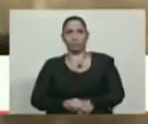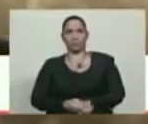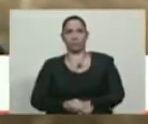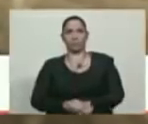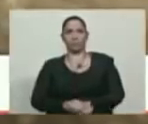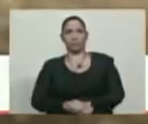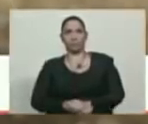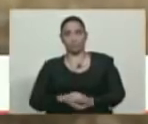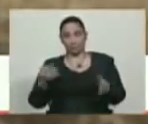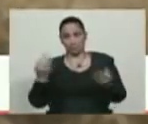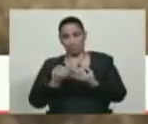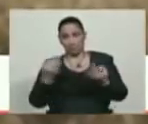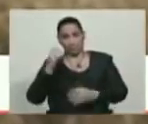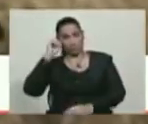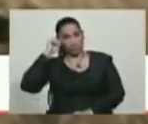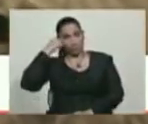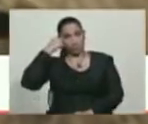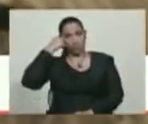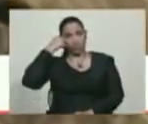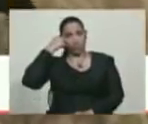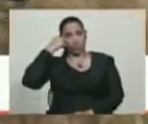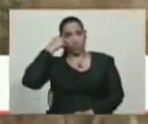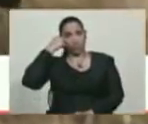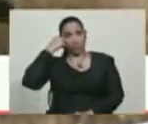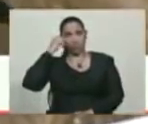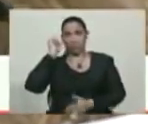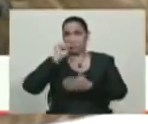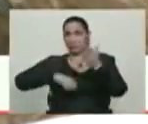siempre que recordar sin odio